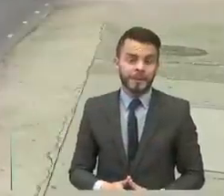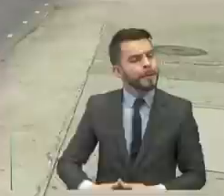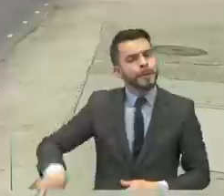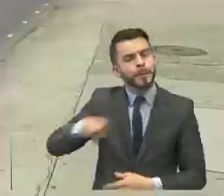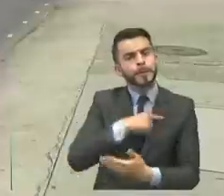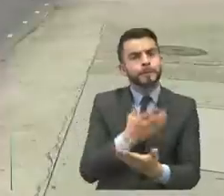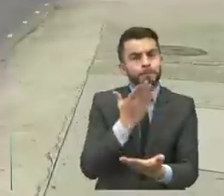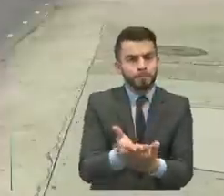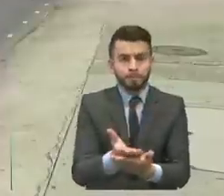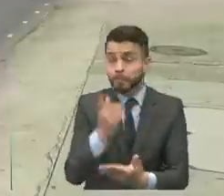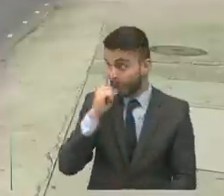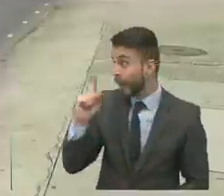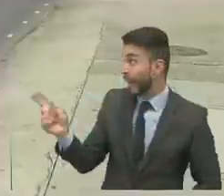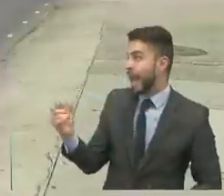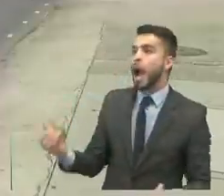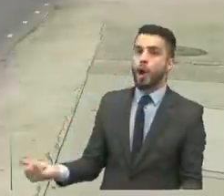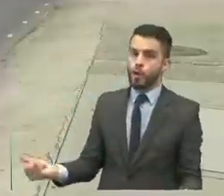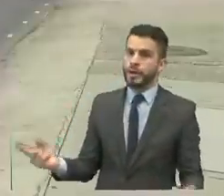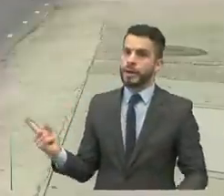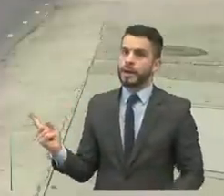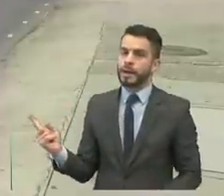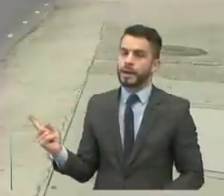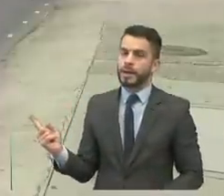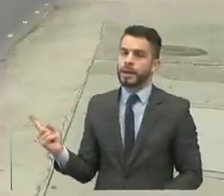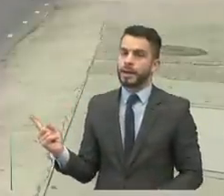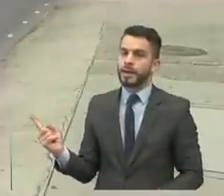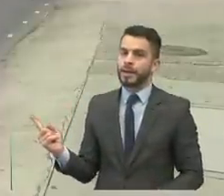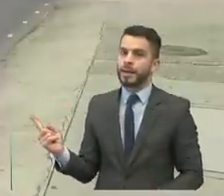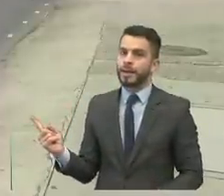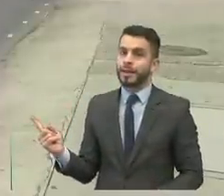Así es hoy. ¿No?